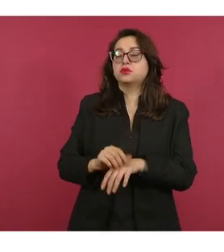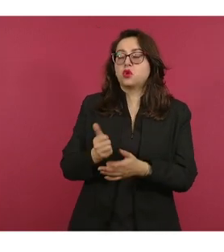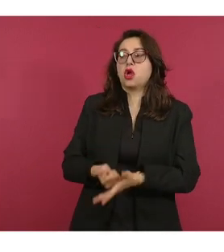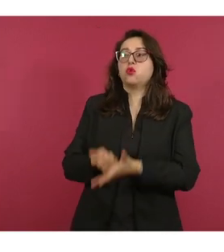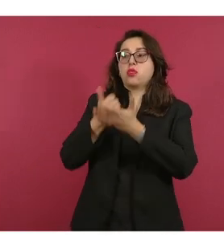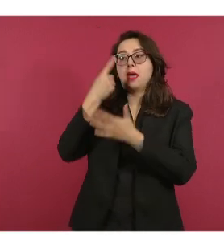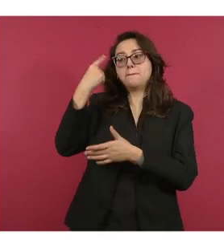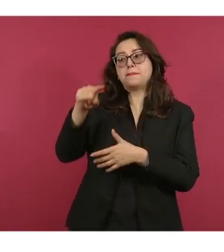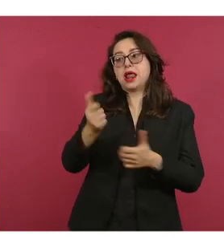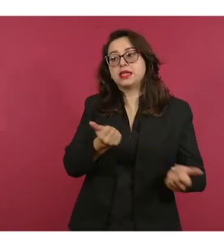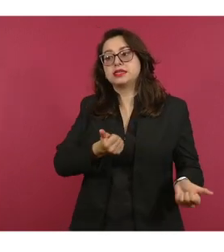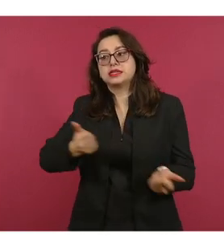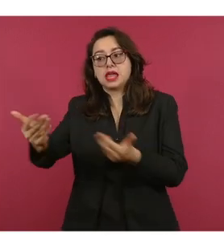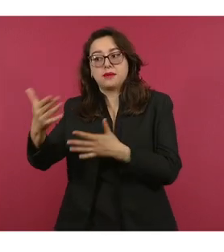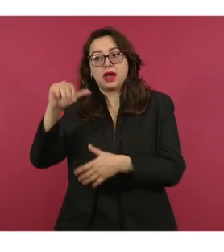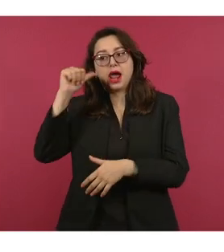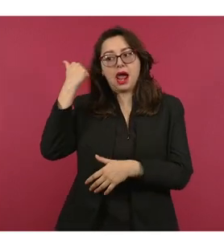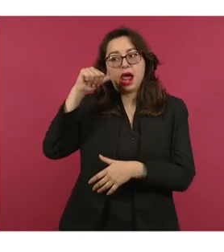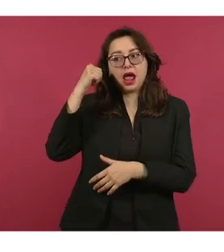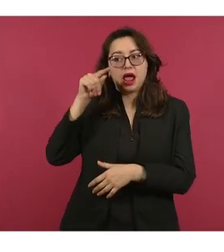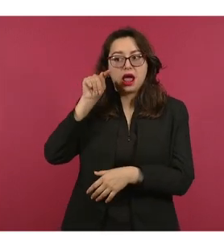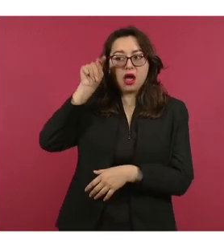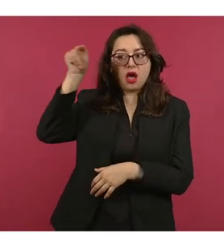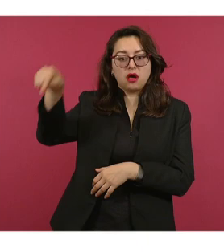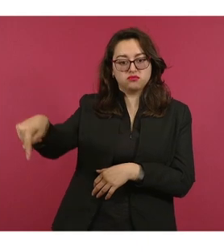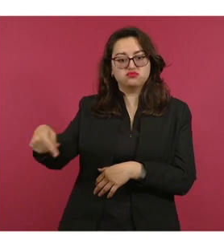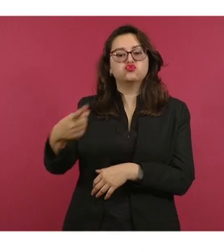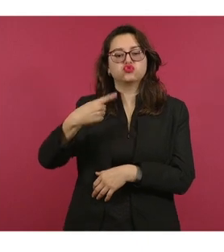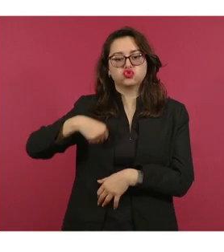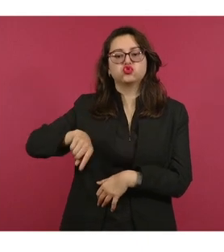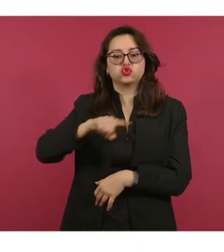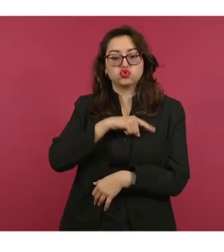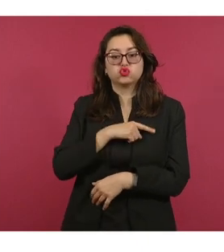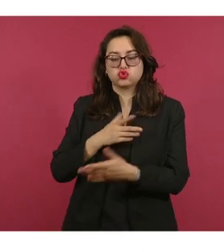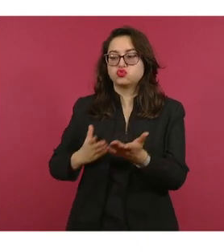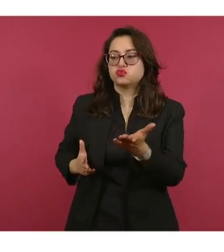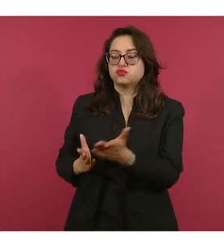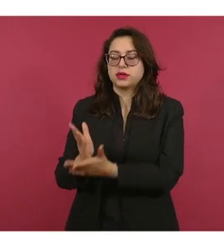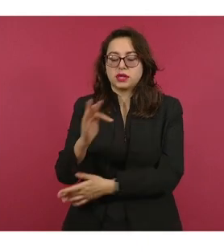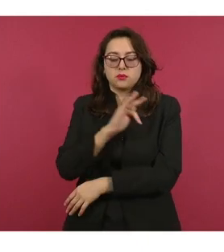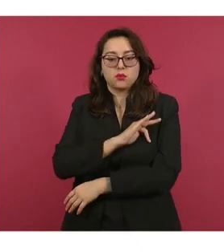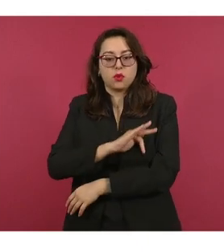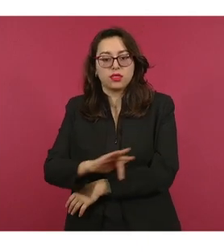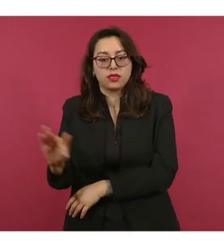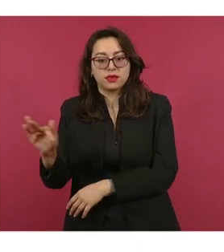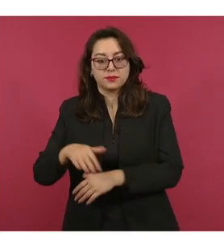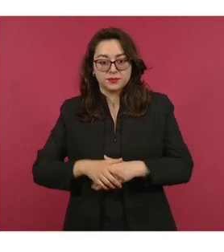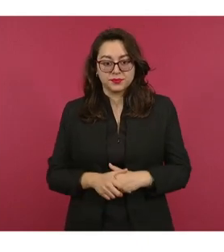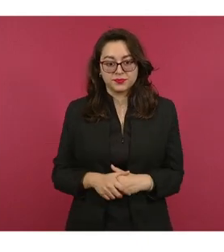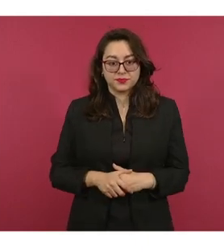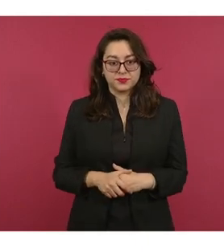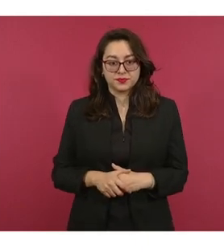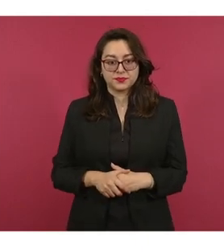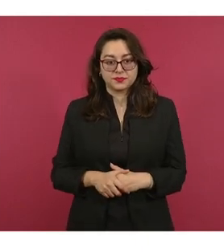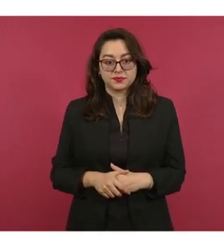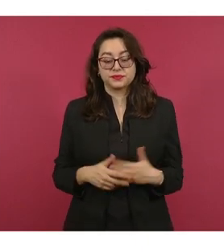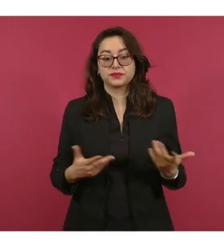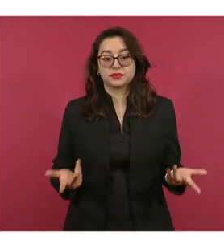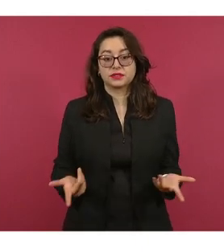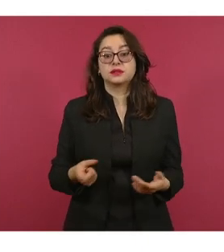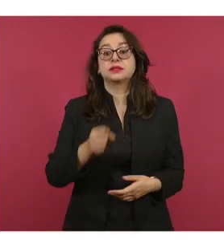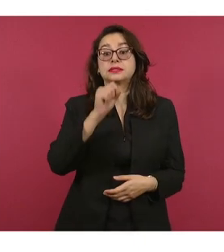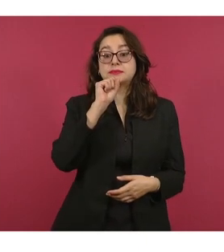Roja canalizar la donación a su centro de acopio, ahora que ya permitieron la entrada a Acapulco. Además, en este mismo